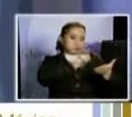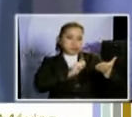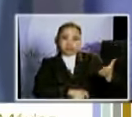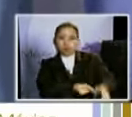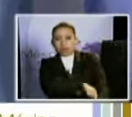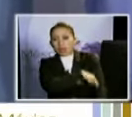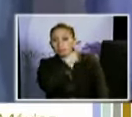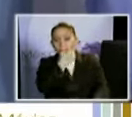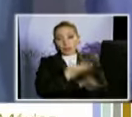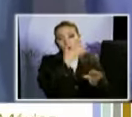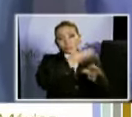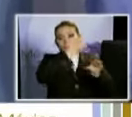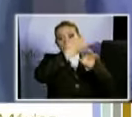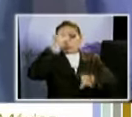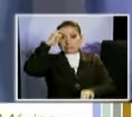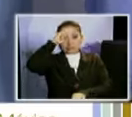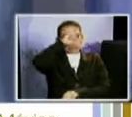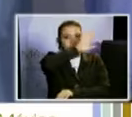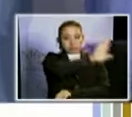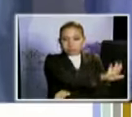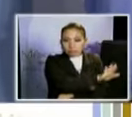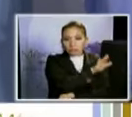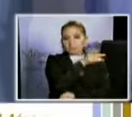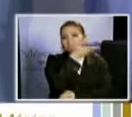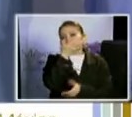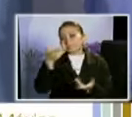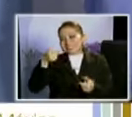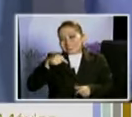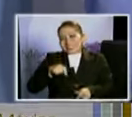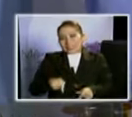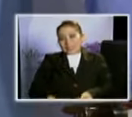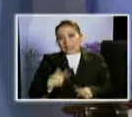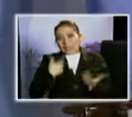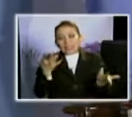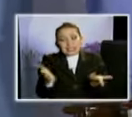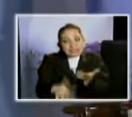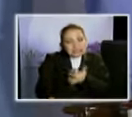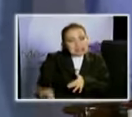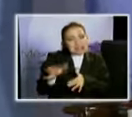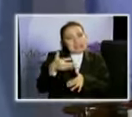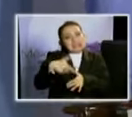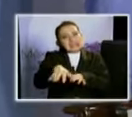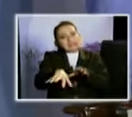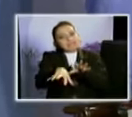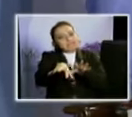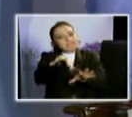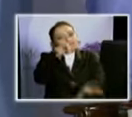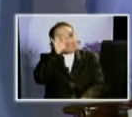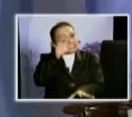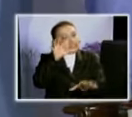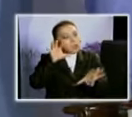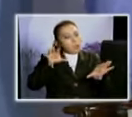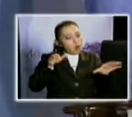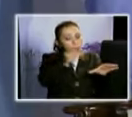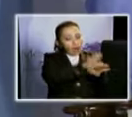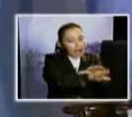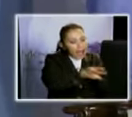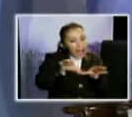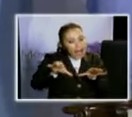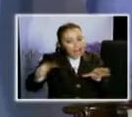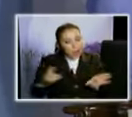es muy, muy, muy difícil. Entonces, aquí es encontrar áreas